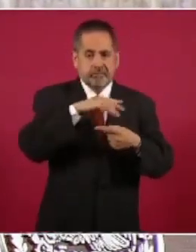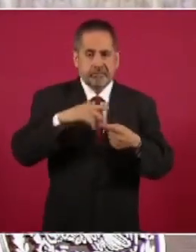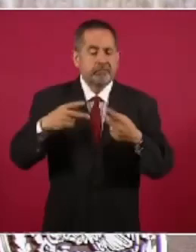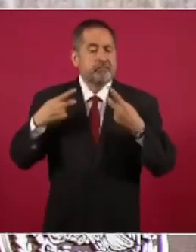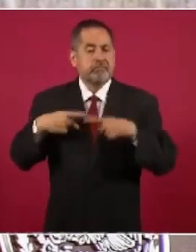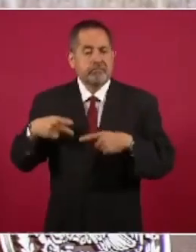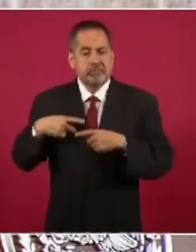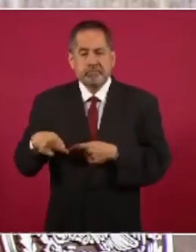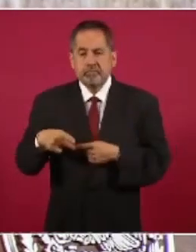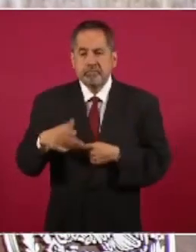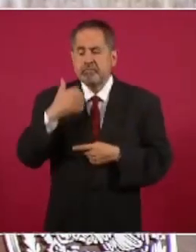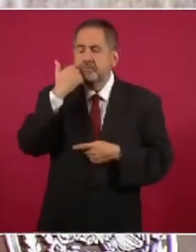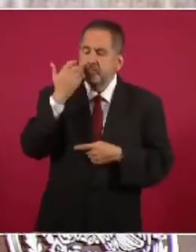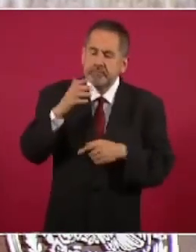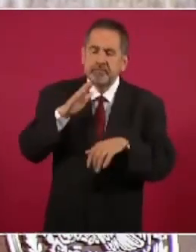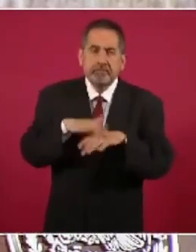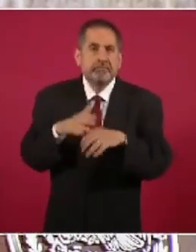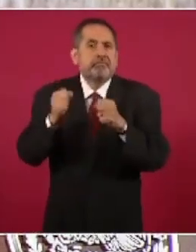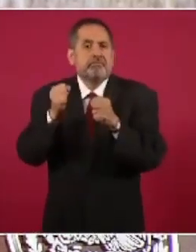quiere la seguridad.